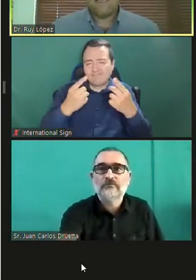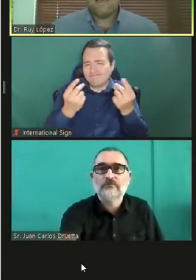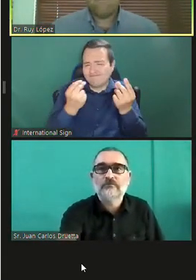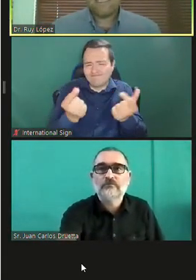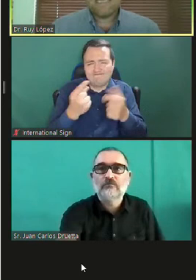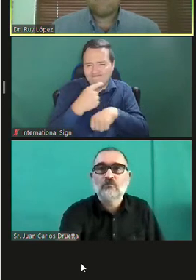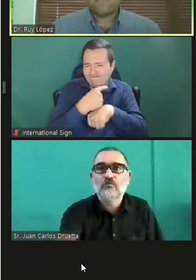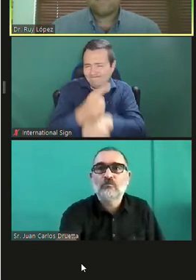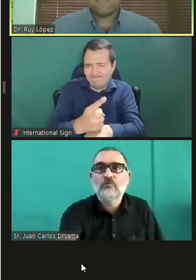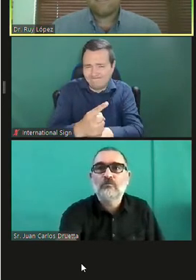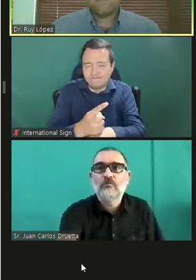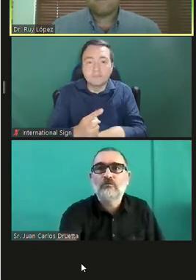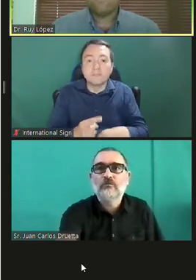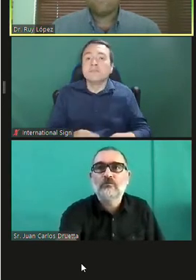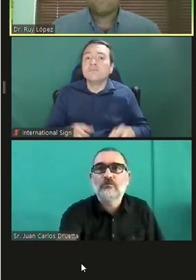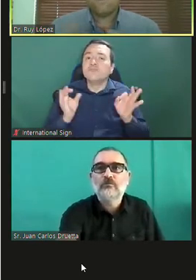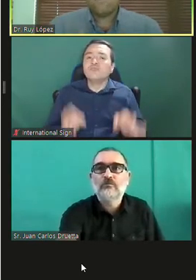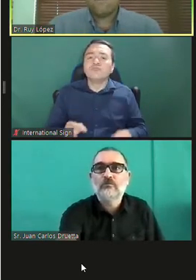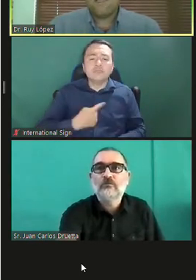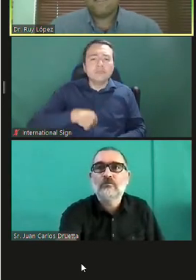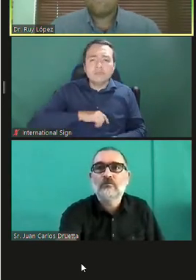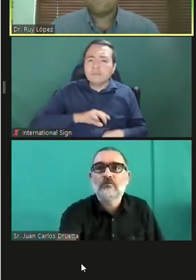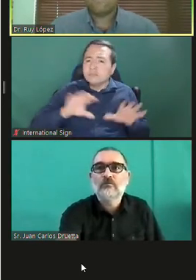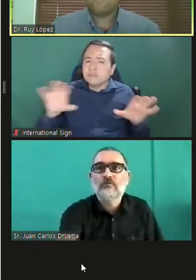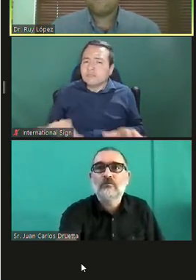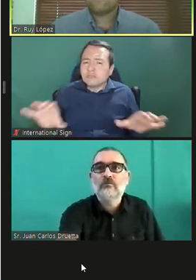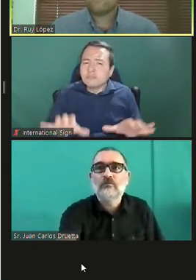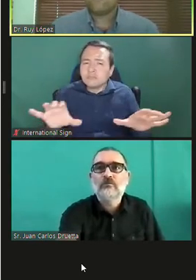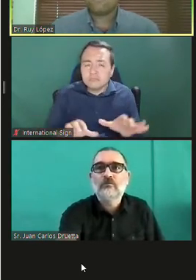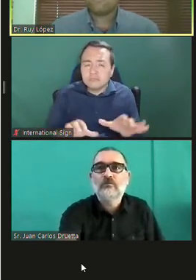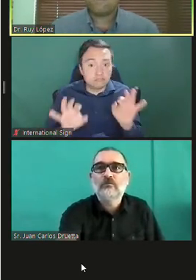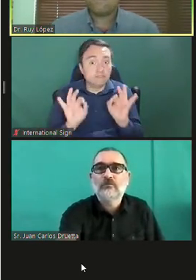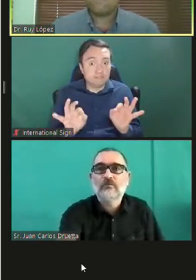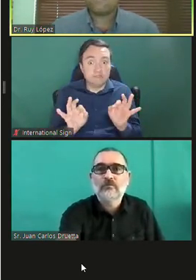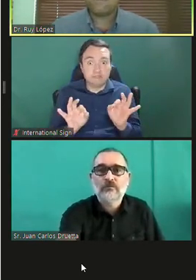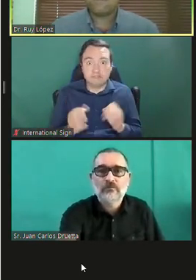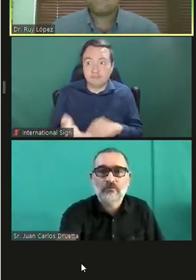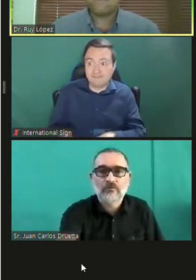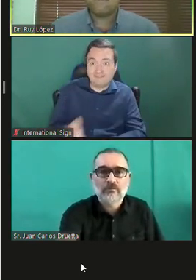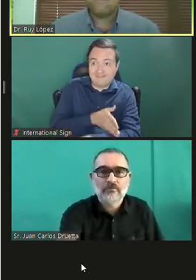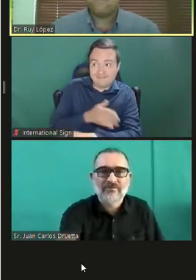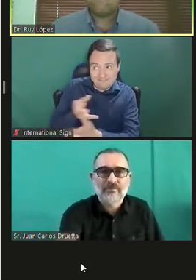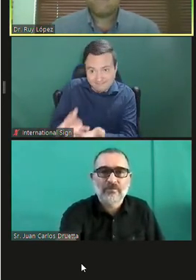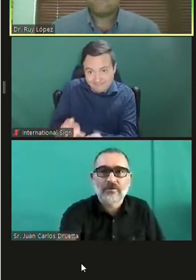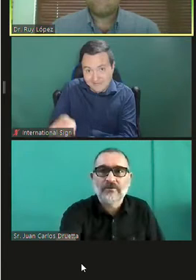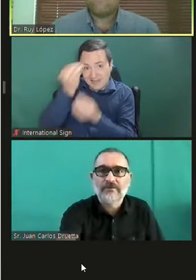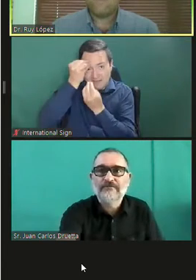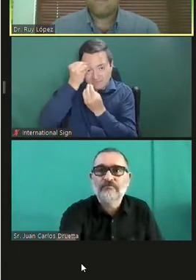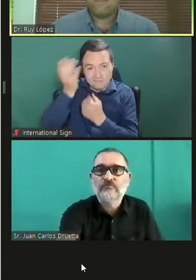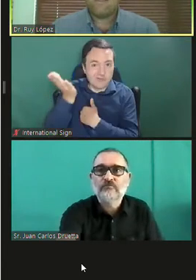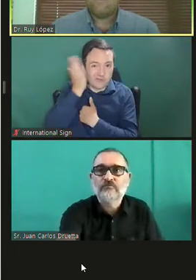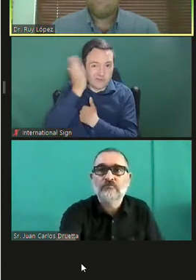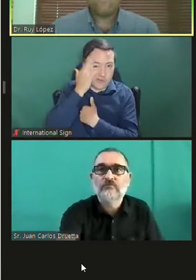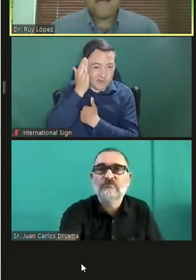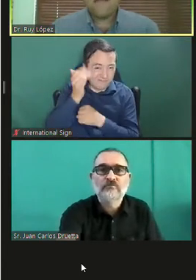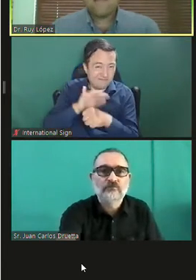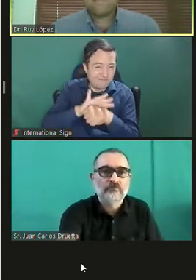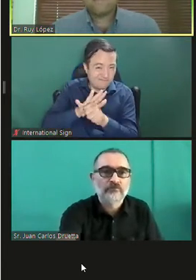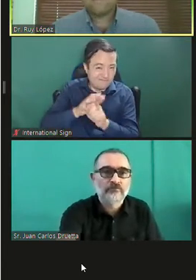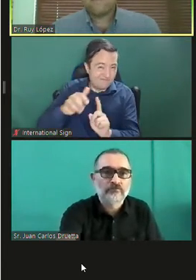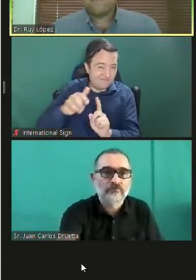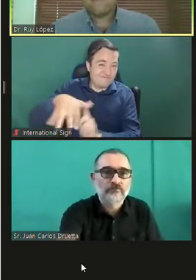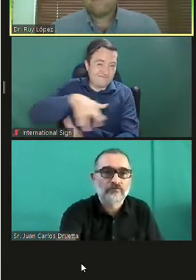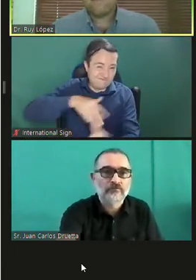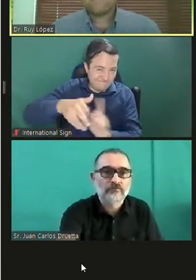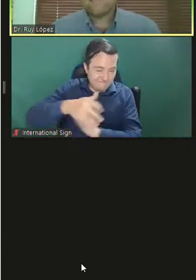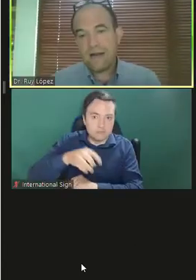que empezamos a hacer y que justo una de las lecciones aprendidas en esta pandemia fue la urgente